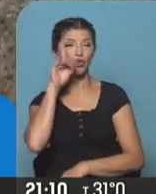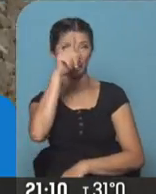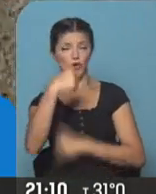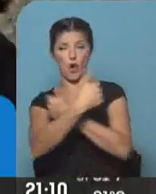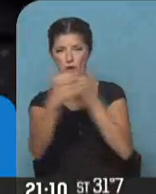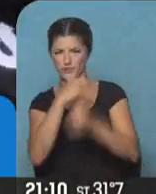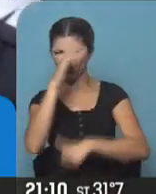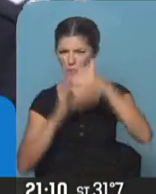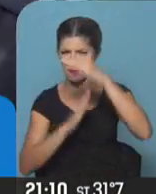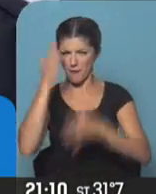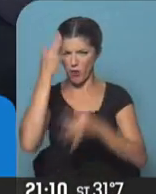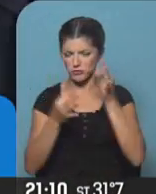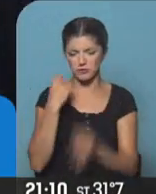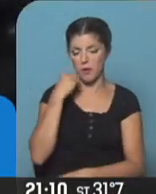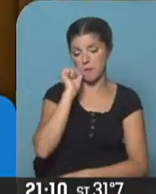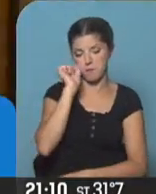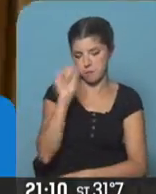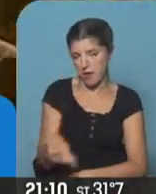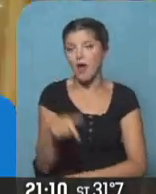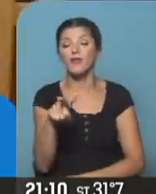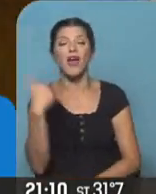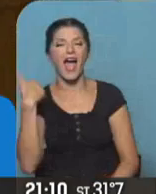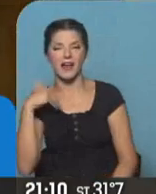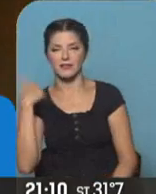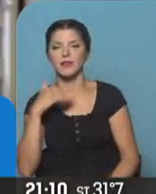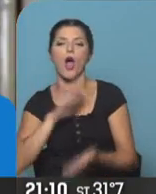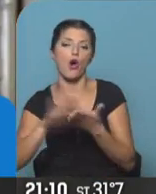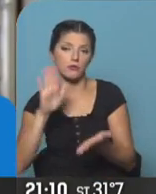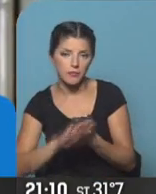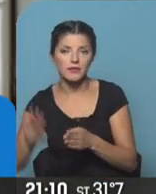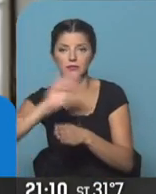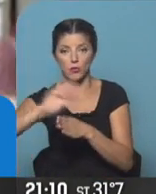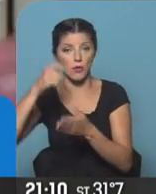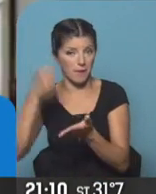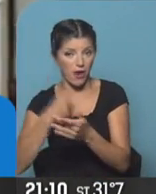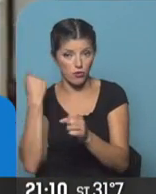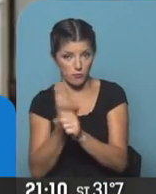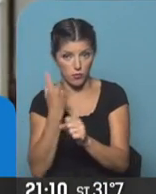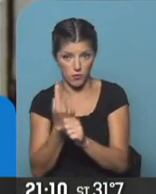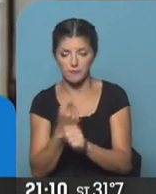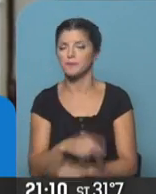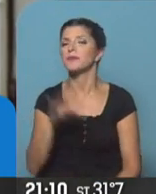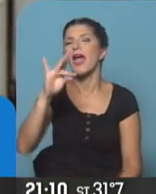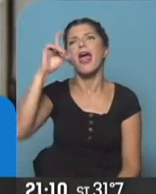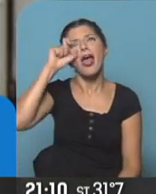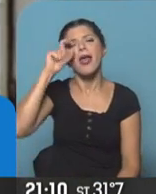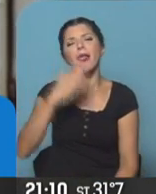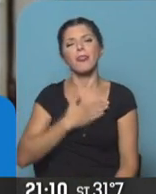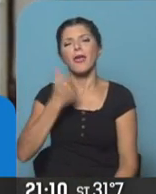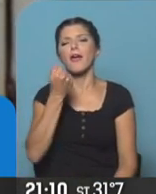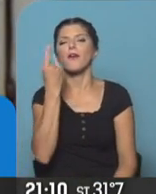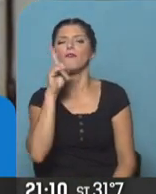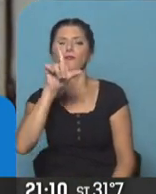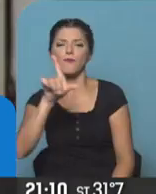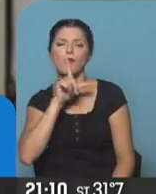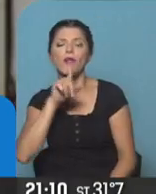no lo trató y la Argentina entró en un nuevo default. Default es no pagar. Impedir